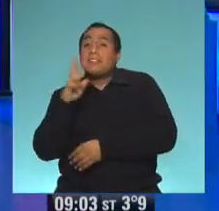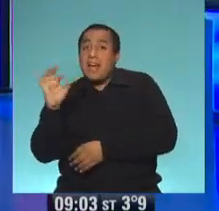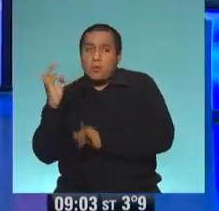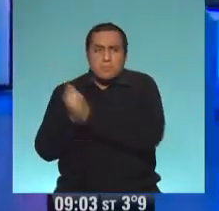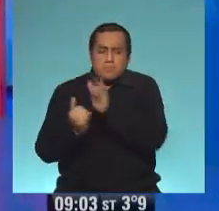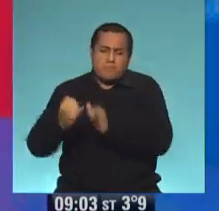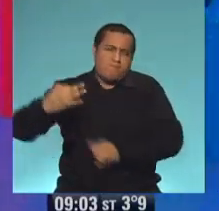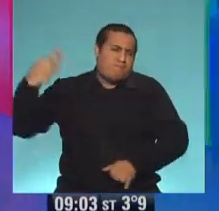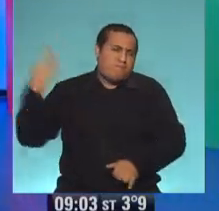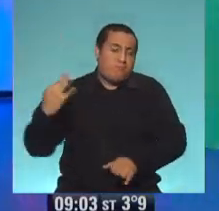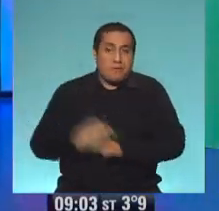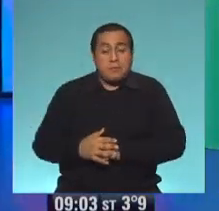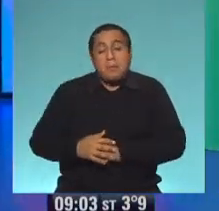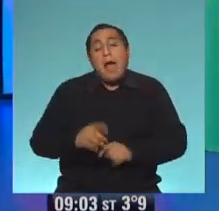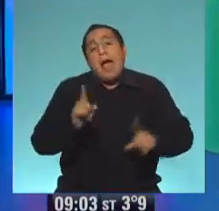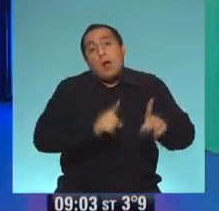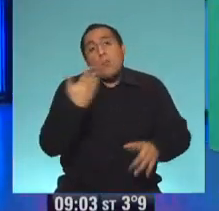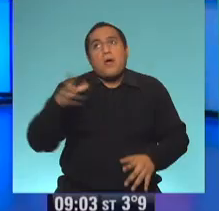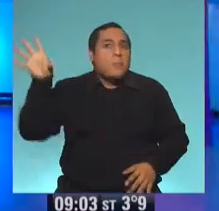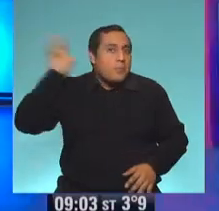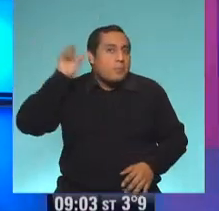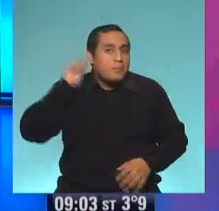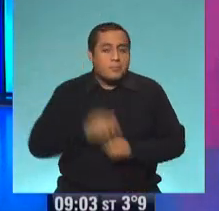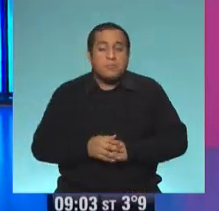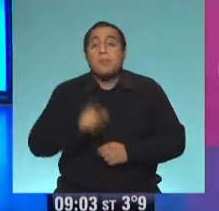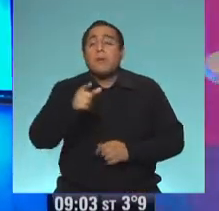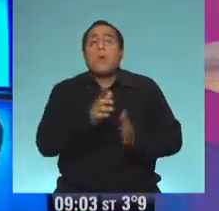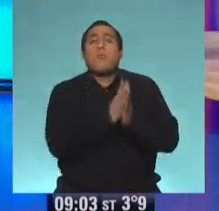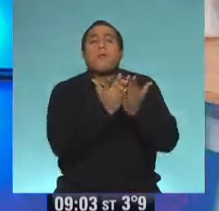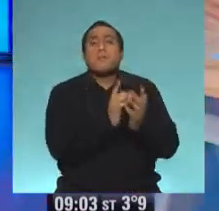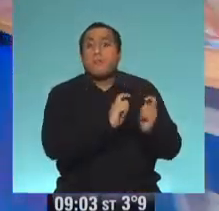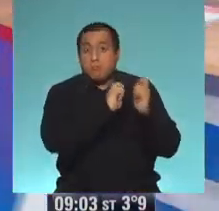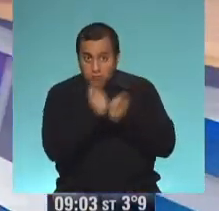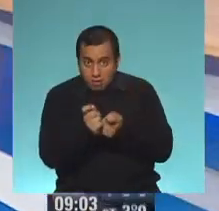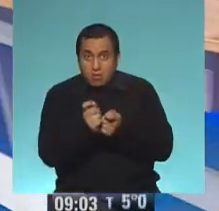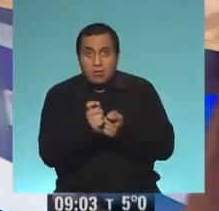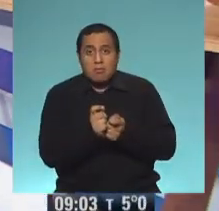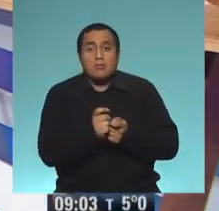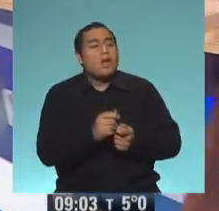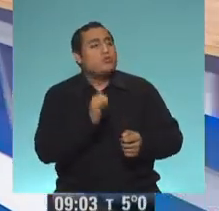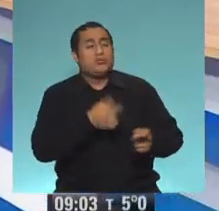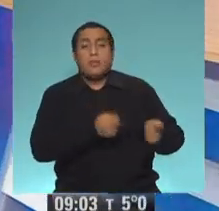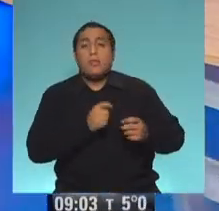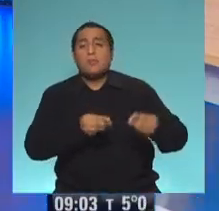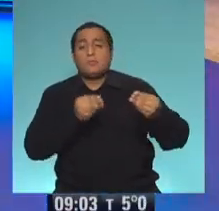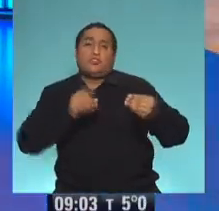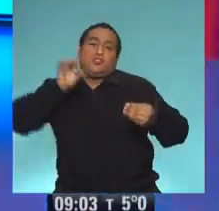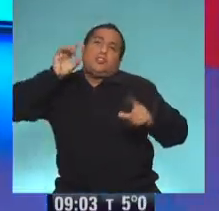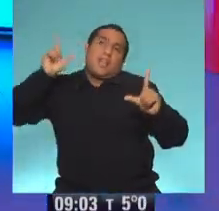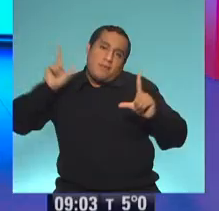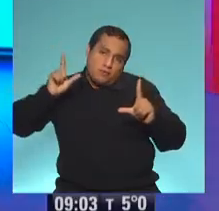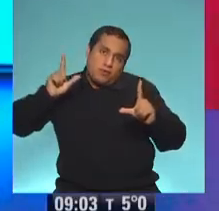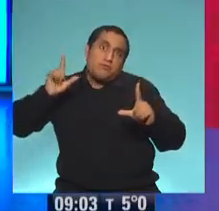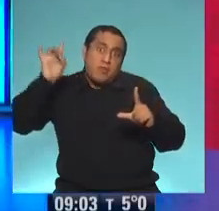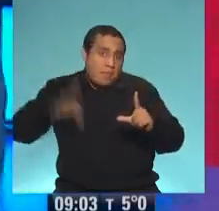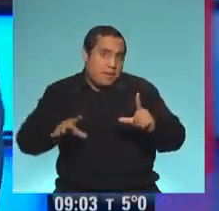Claro, mira, muy bien, muy bien. Lo pueden escuchar. Lo pueden escuchar. ¿Los cuadernillos te llegaron? Te comentaba. Acá yo tengo mi cuadernillo porque no estamos en la tele, estamos claro, en cuadernillos